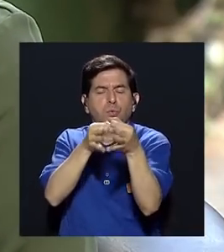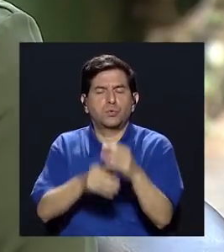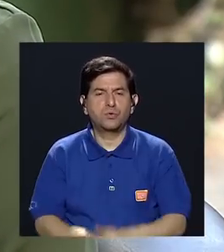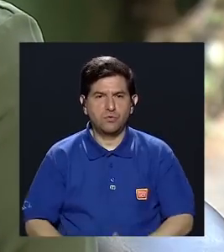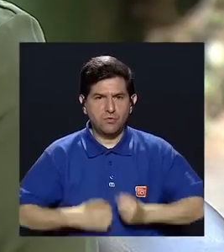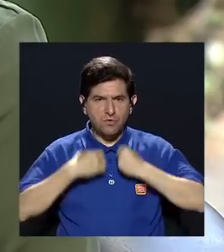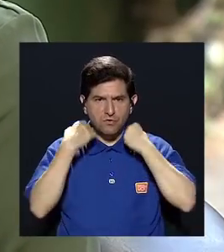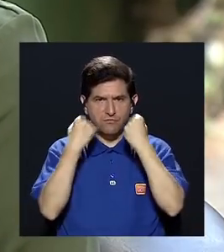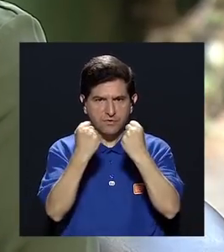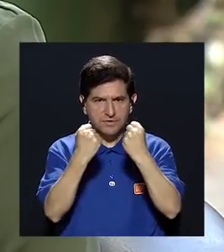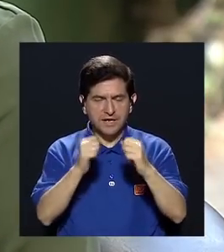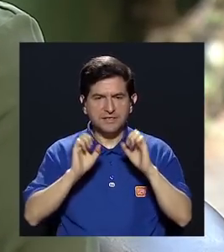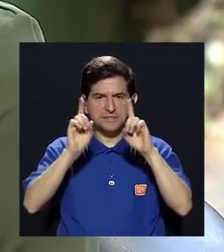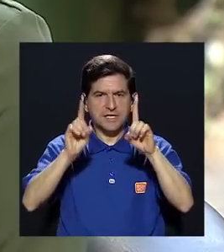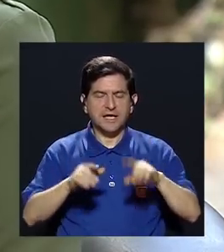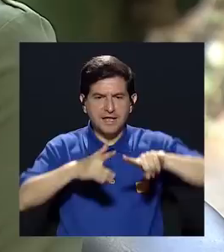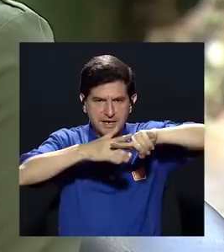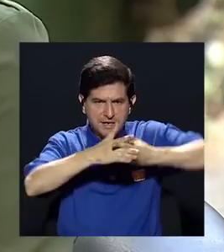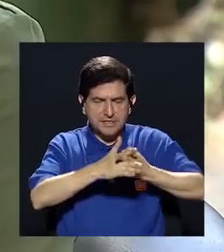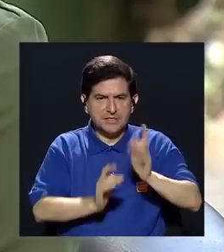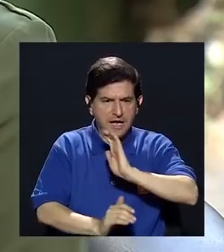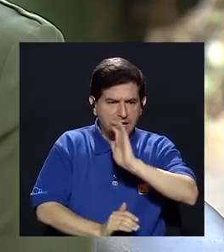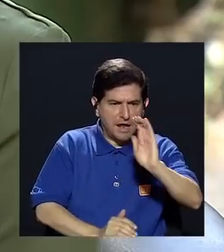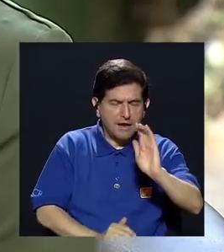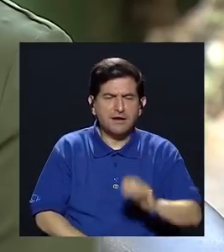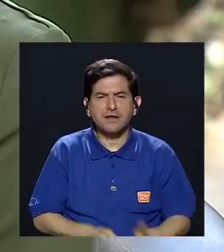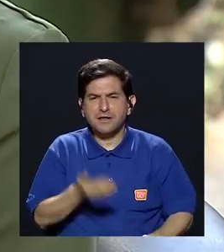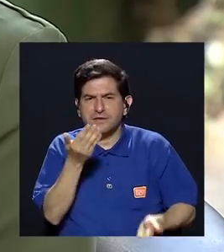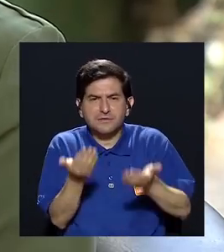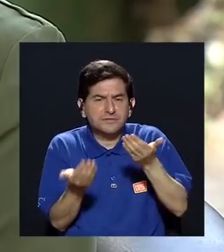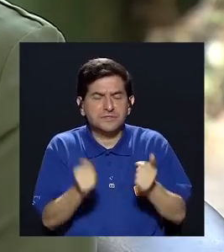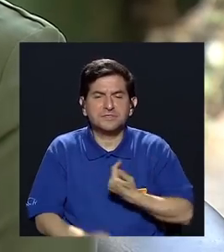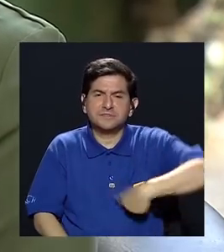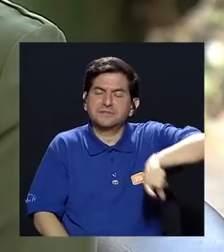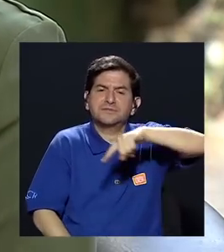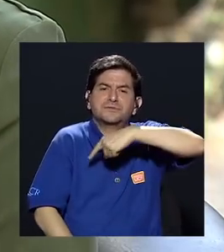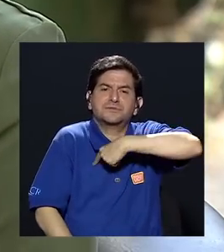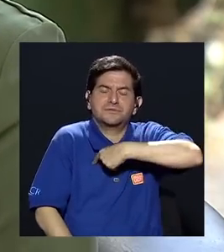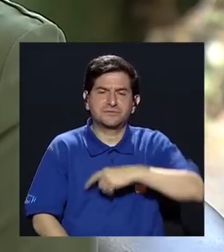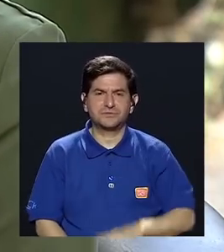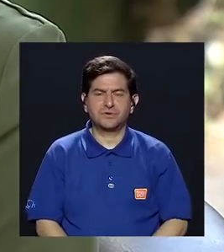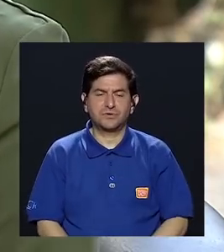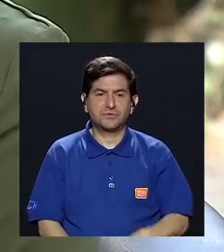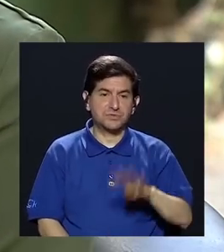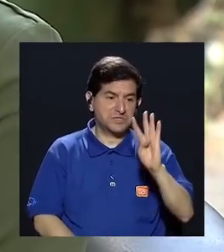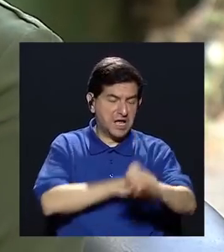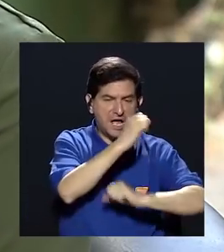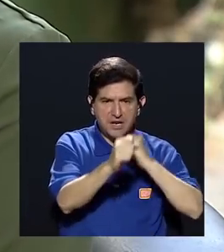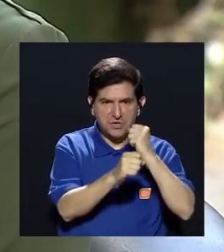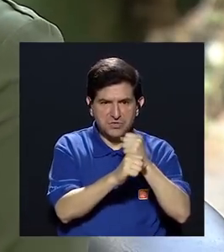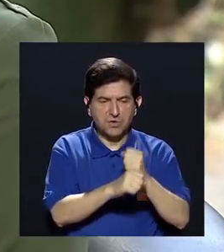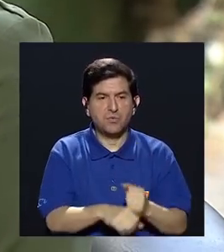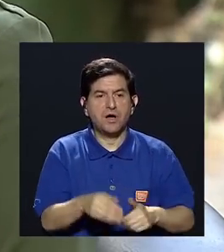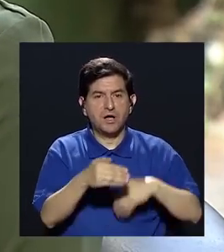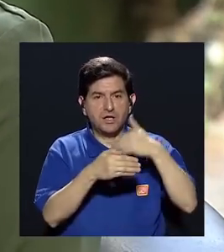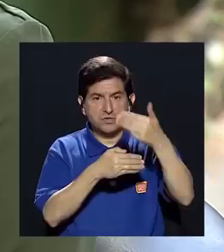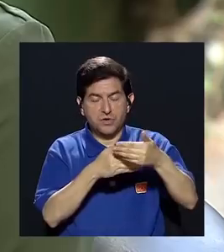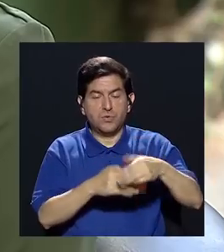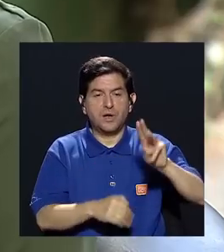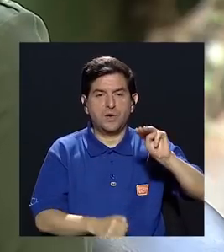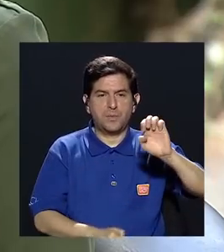Fortalecer la educación inicial en niños ya más pequeños, ¿verdad? Porque nosotros, los de 4 años van a estar en el